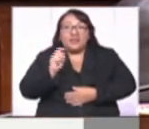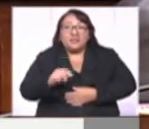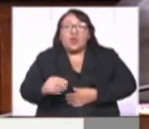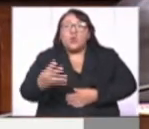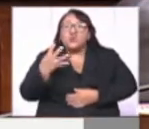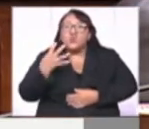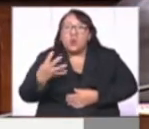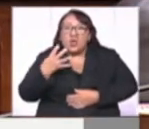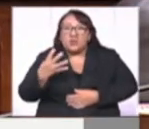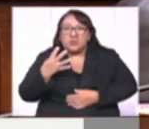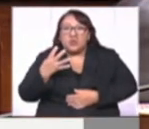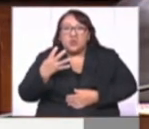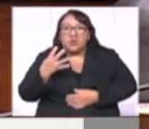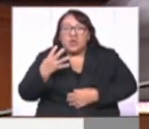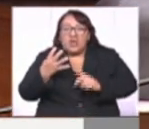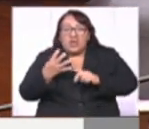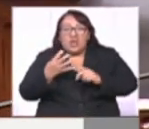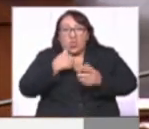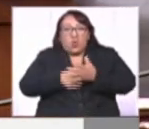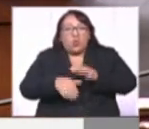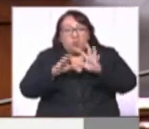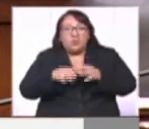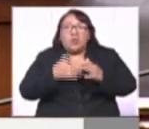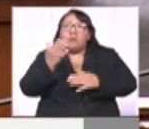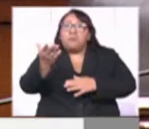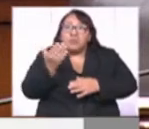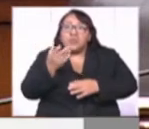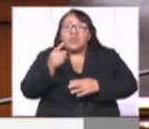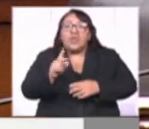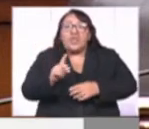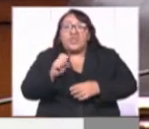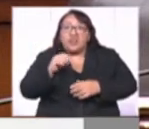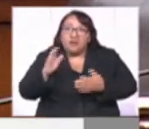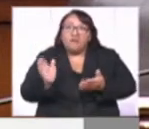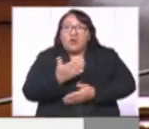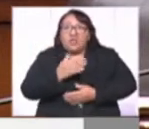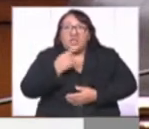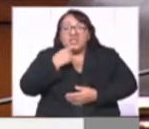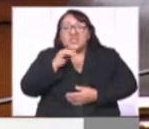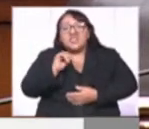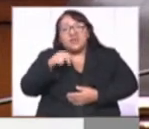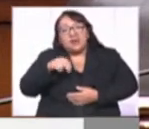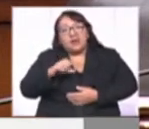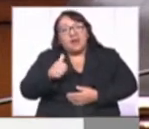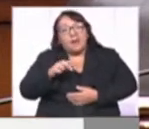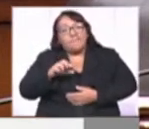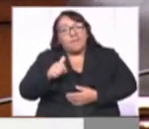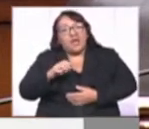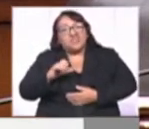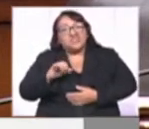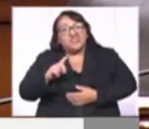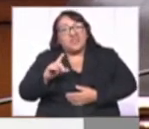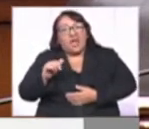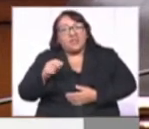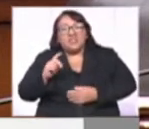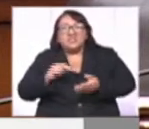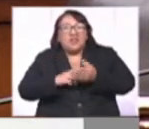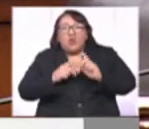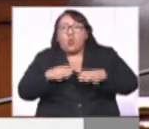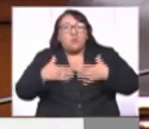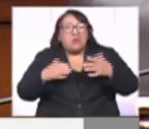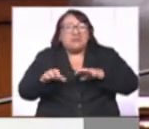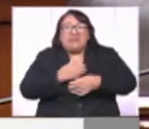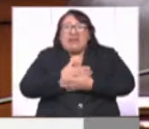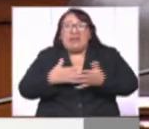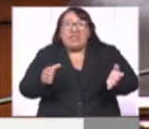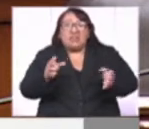cuarta moción de vacancia en el cual se señala que hay una incapacidad moral permanente de la señora Dina Boluarte. A